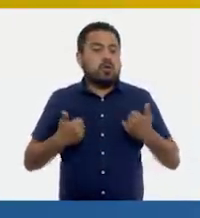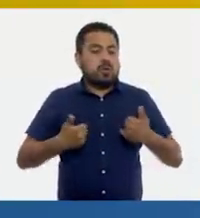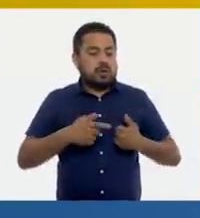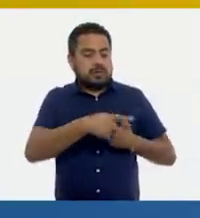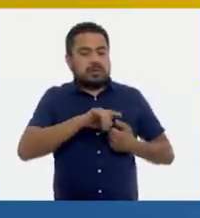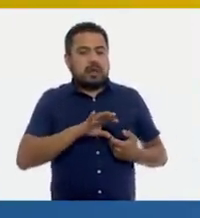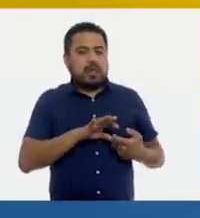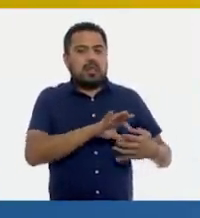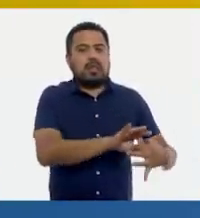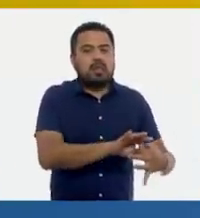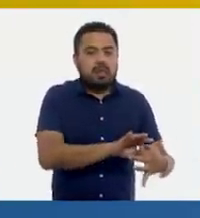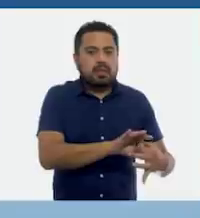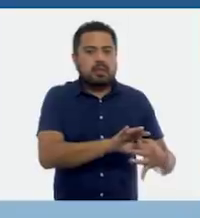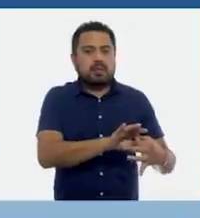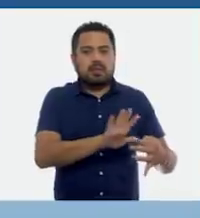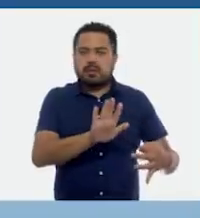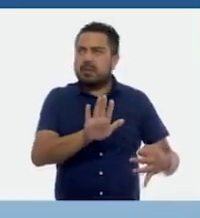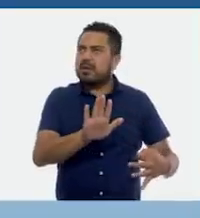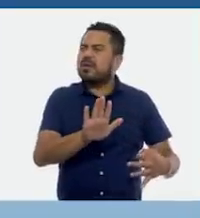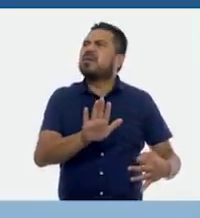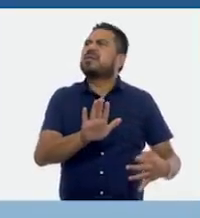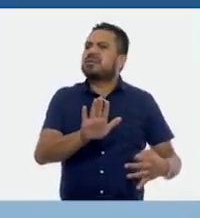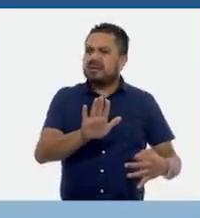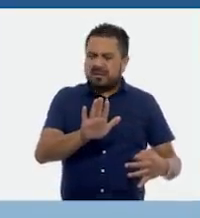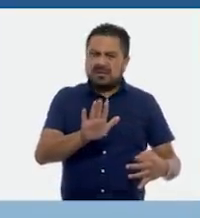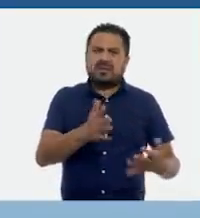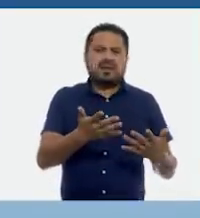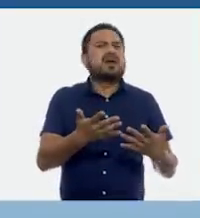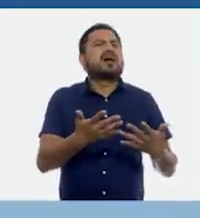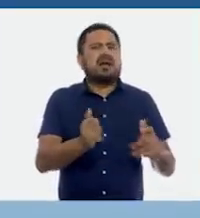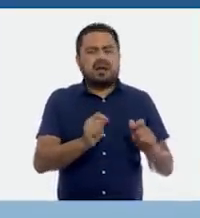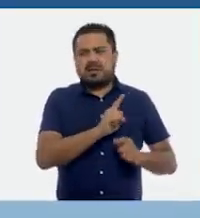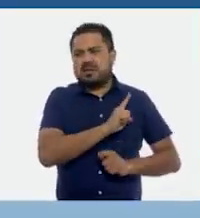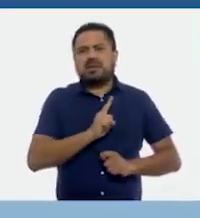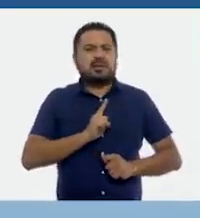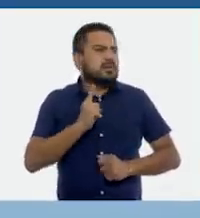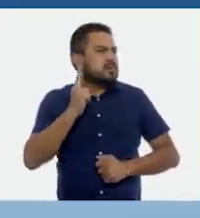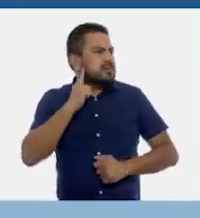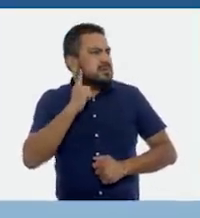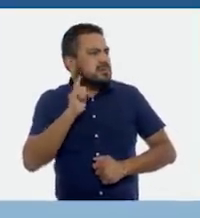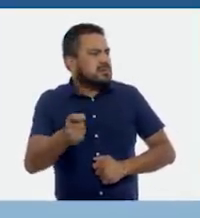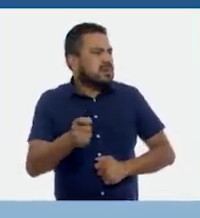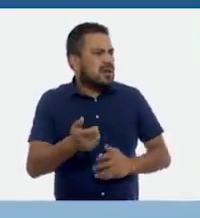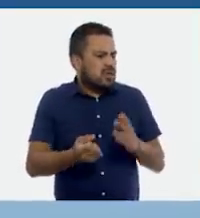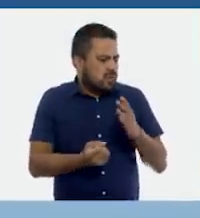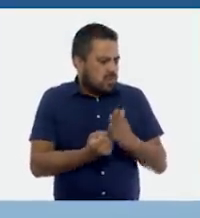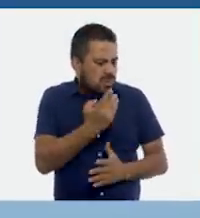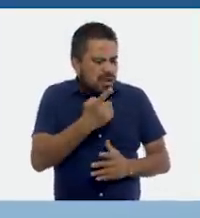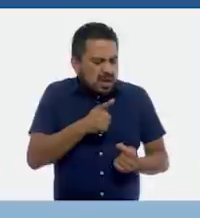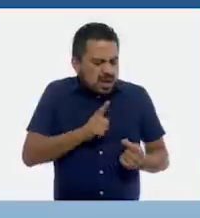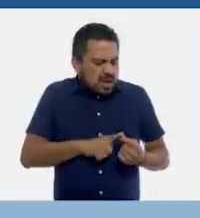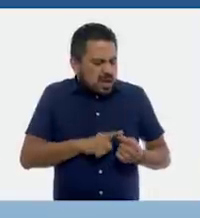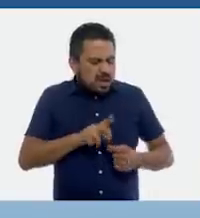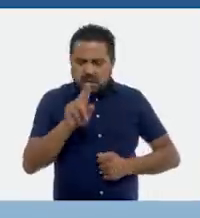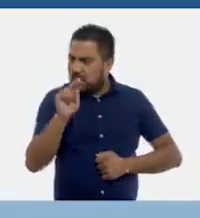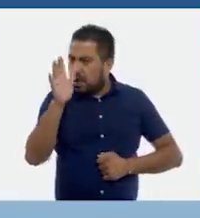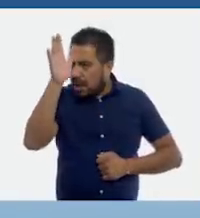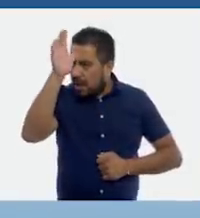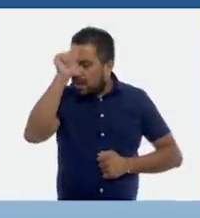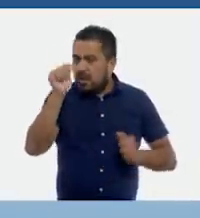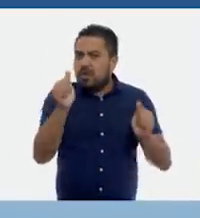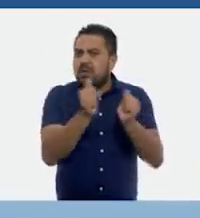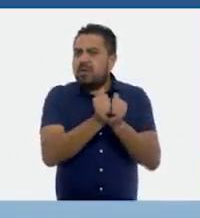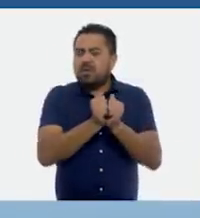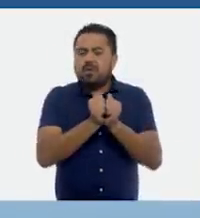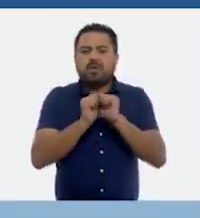él pertenecía. Uy, vaya, ya era momento de escuchar que hubo quien no estaba de acuerdo con